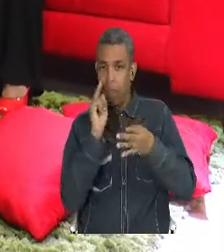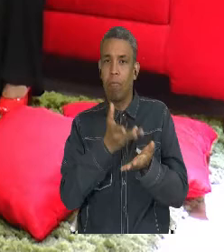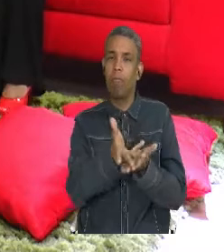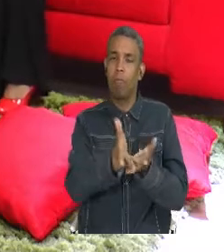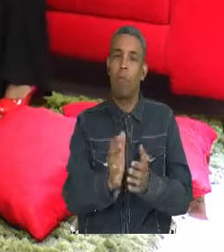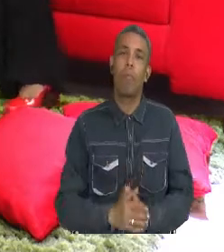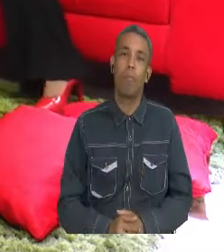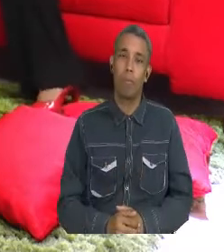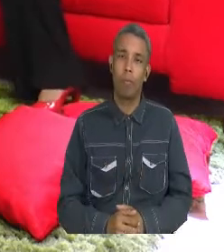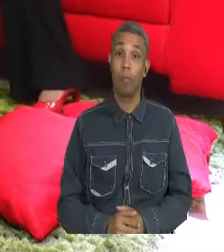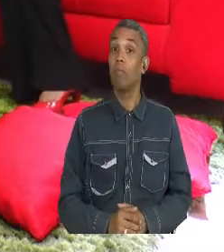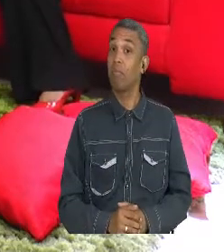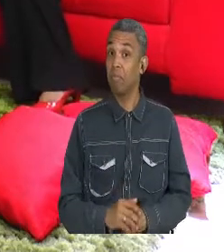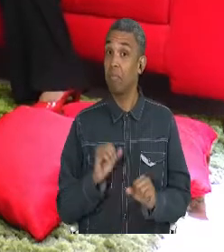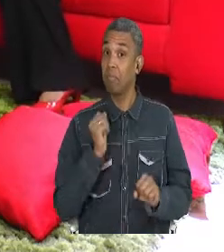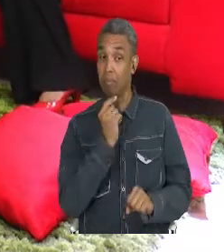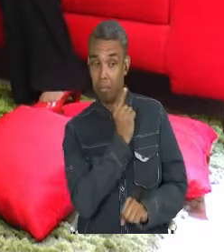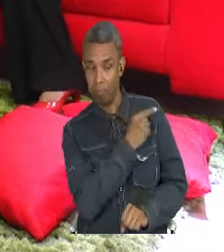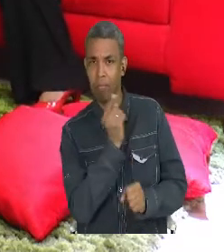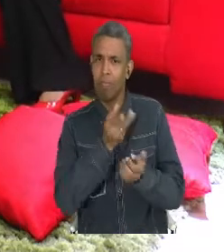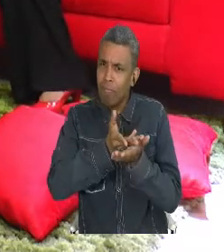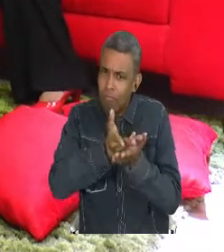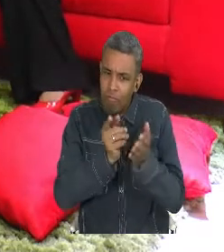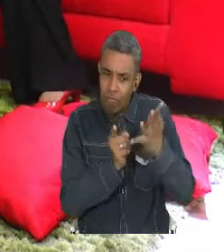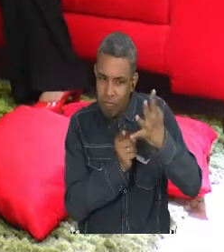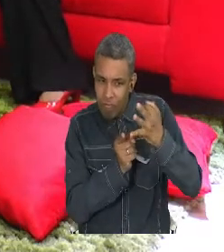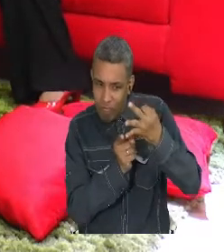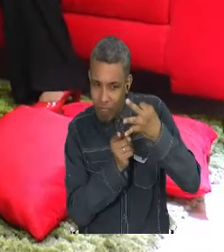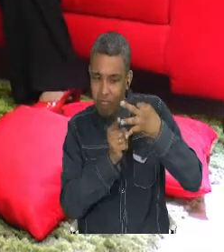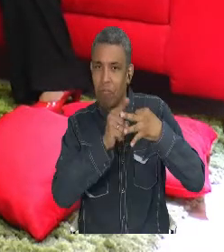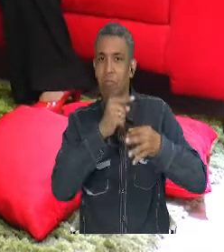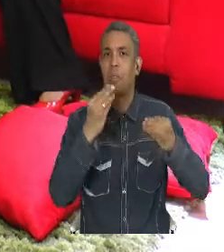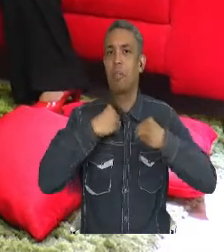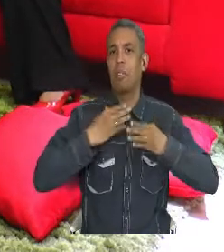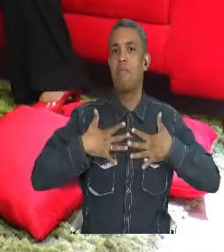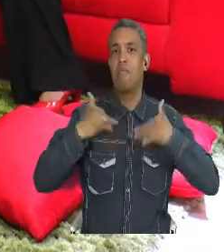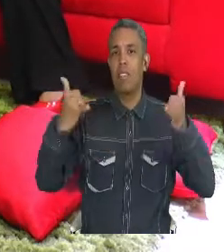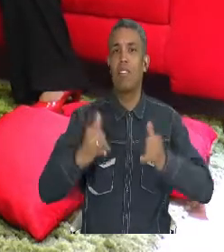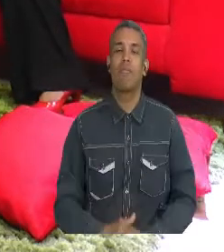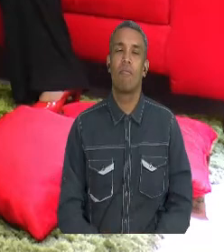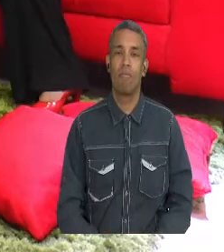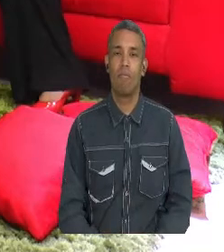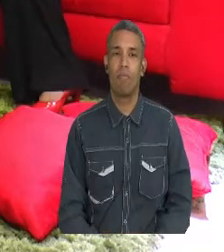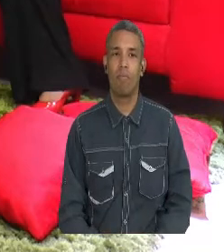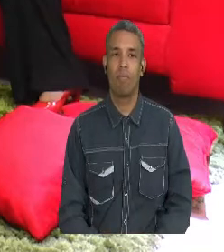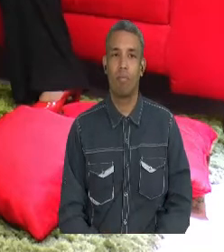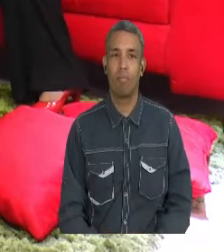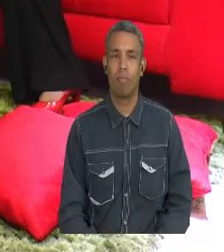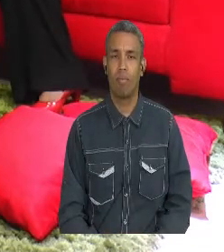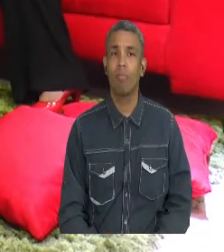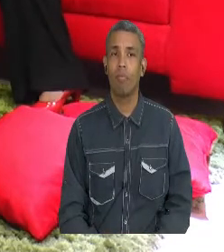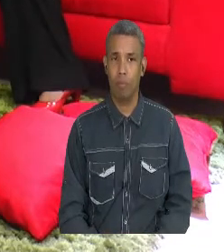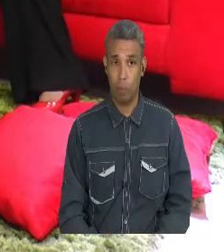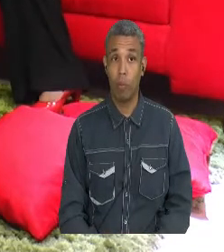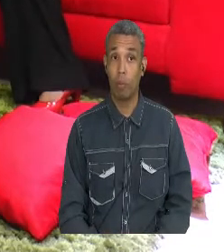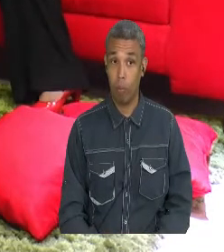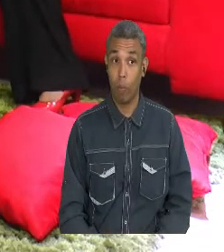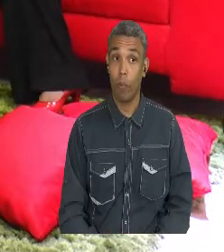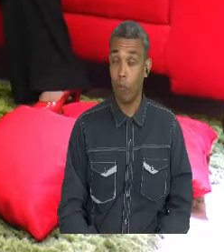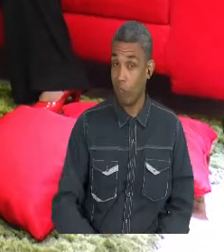sabemos qué tips podemos utilizar para sentirnos más felices con nosotros mismos. Además, Kiara, que es algo que uno constantemente se